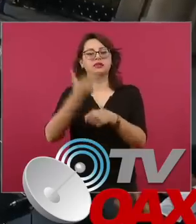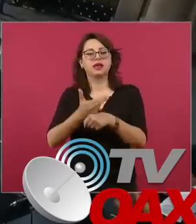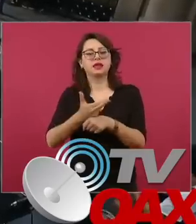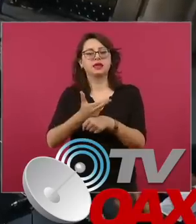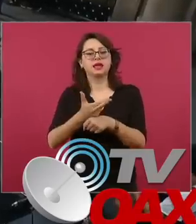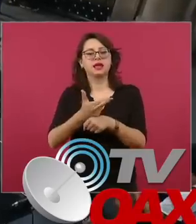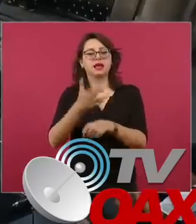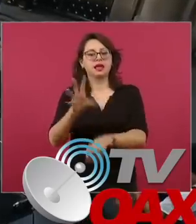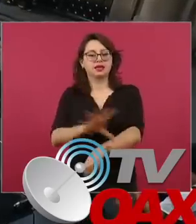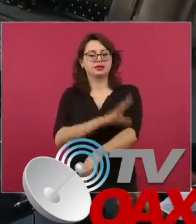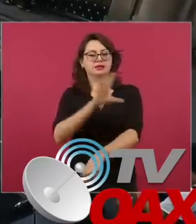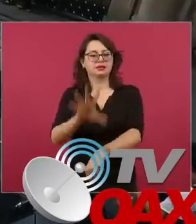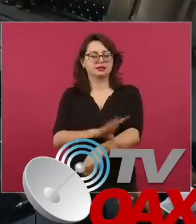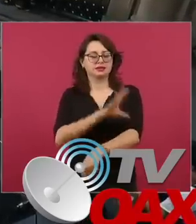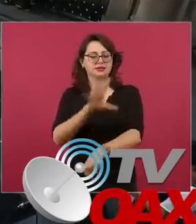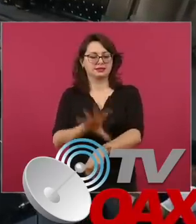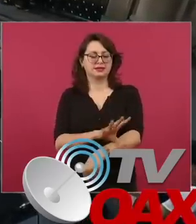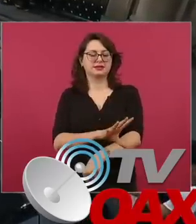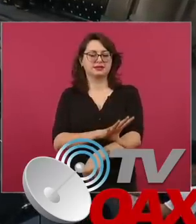porque ya nosotros no estamos